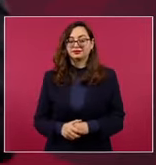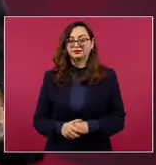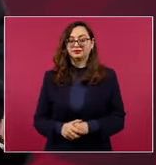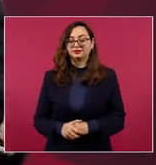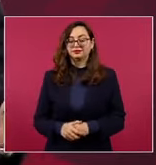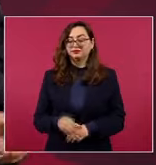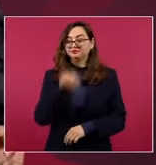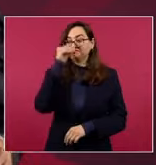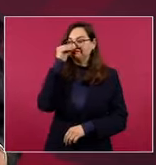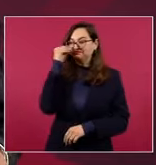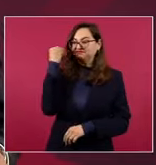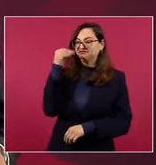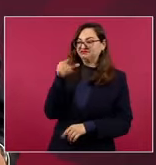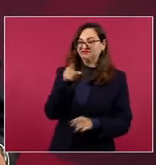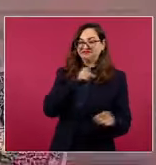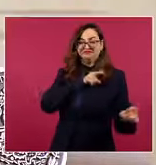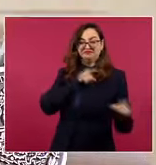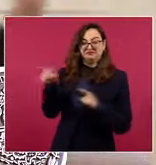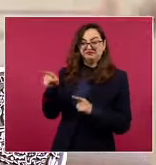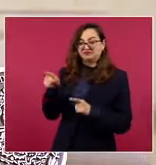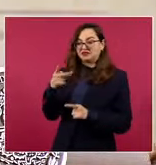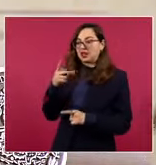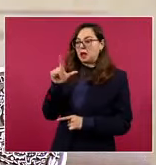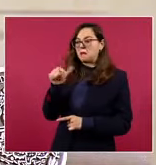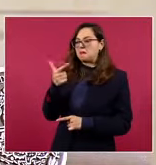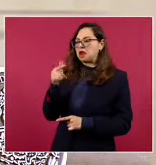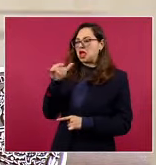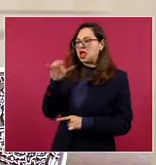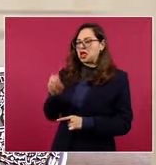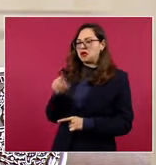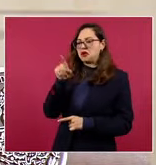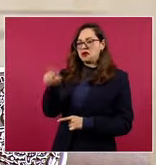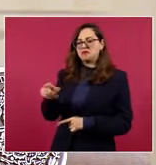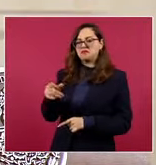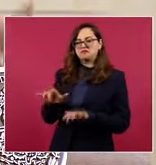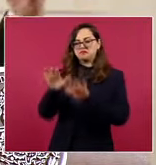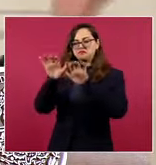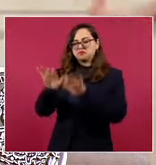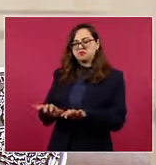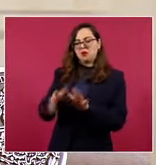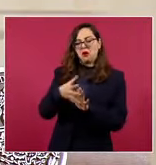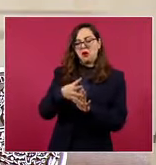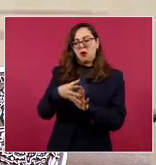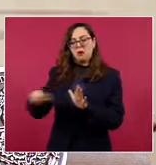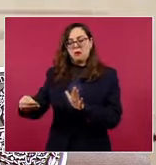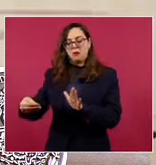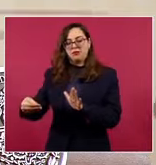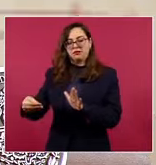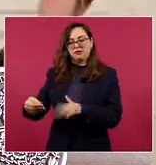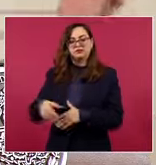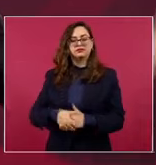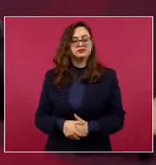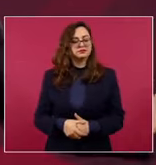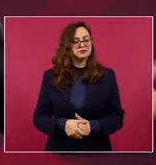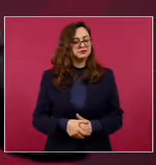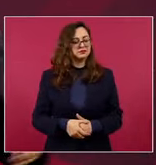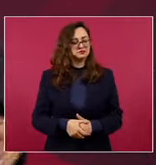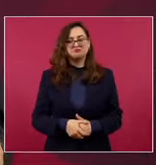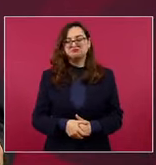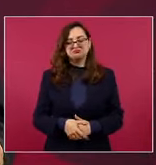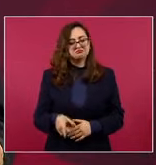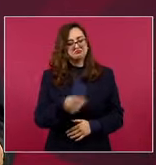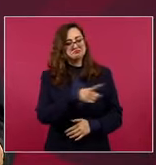plagio, o los que acusan de plagio, están metidos en la corrupción